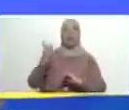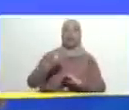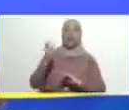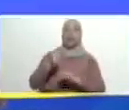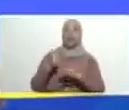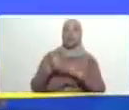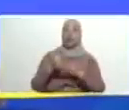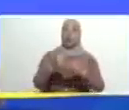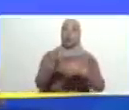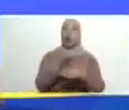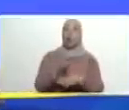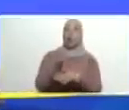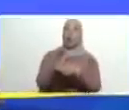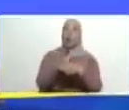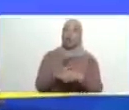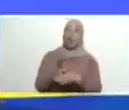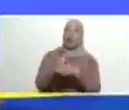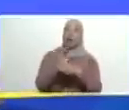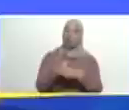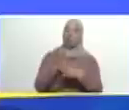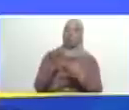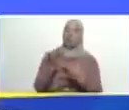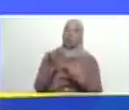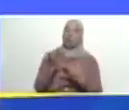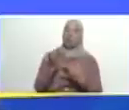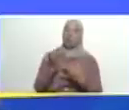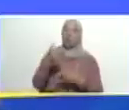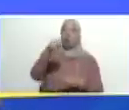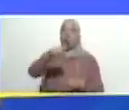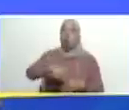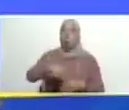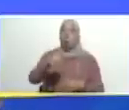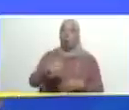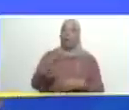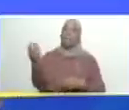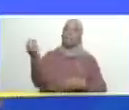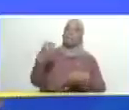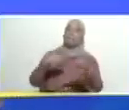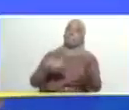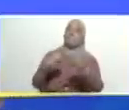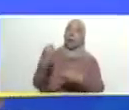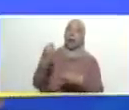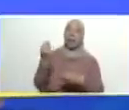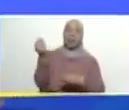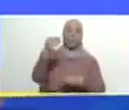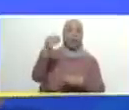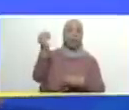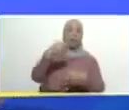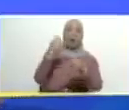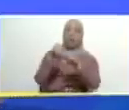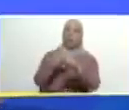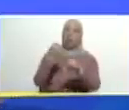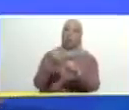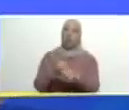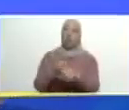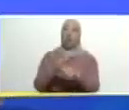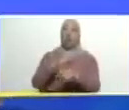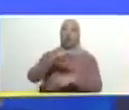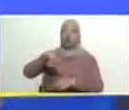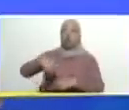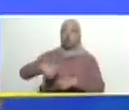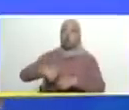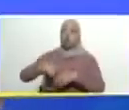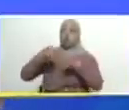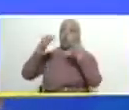inconveniente protegerlos. Hoy hemos ido más allá de esto y estamos determinados a